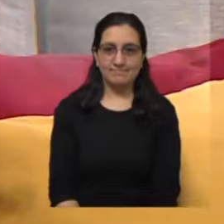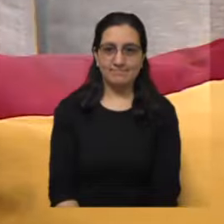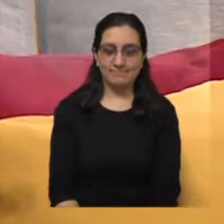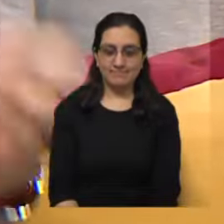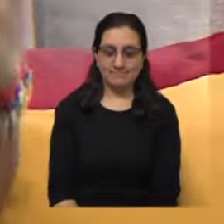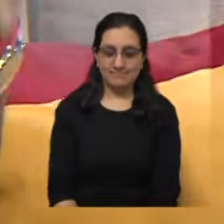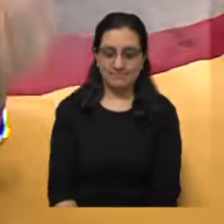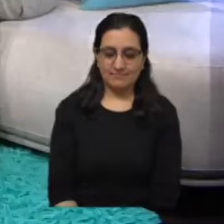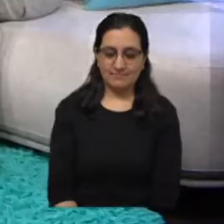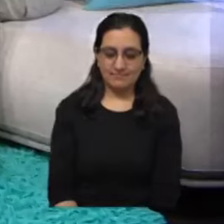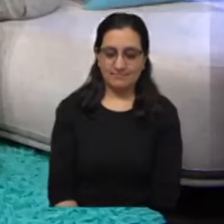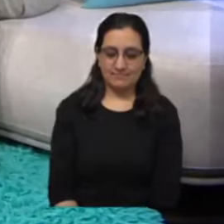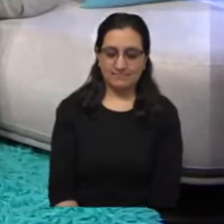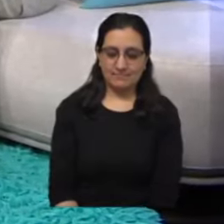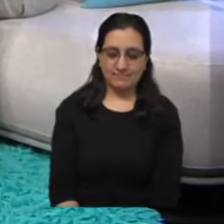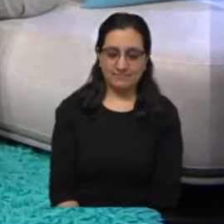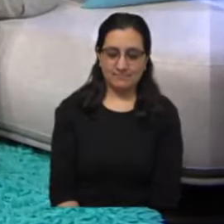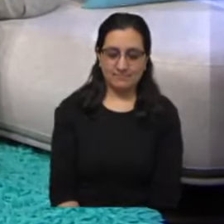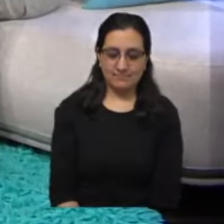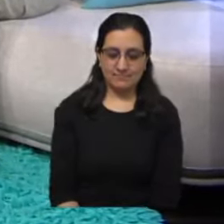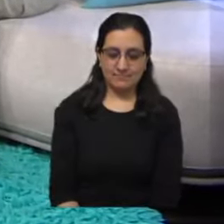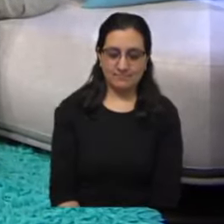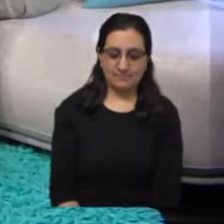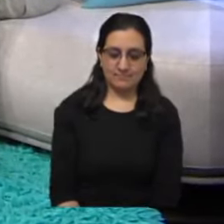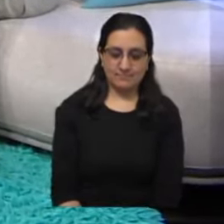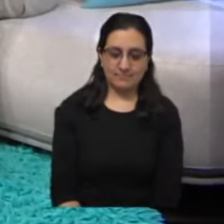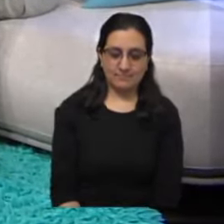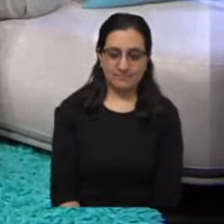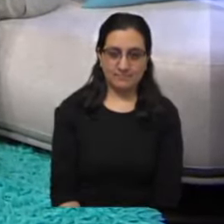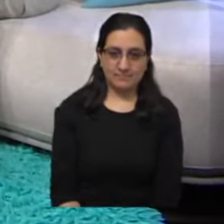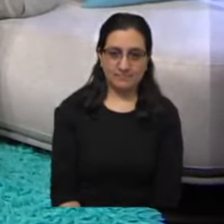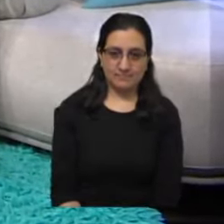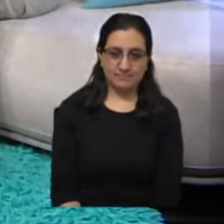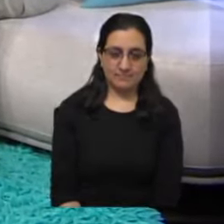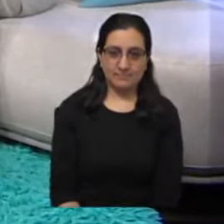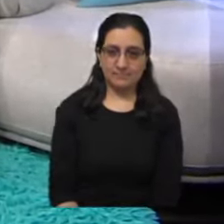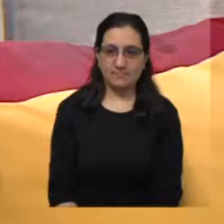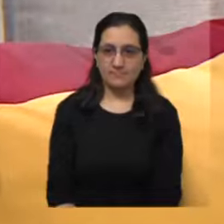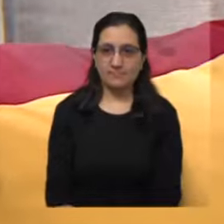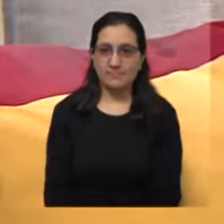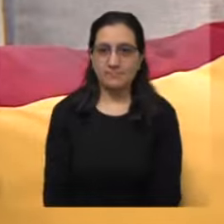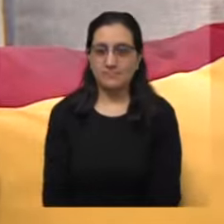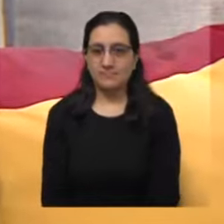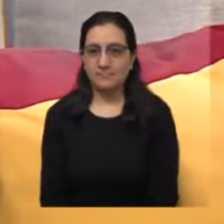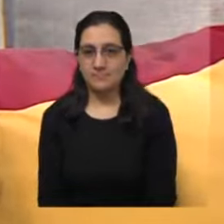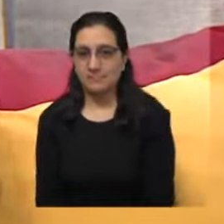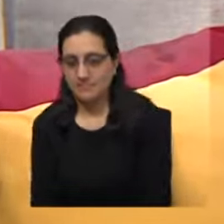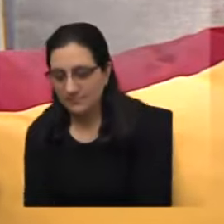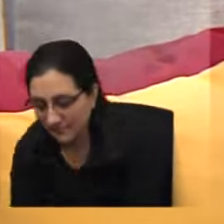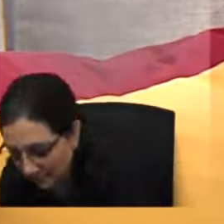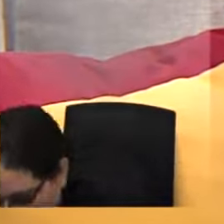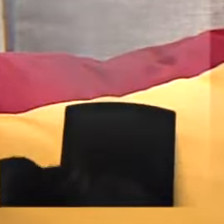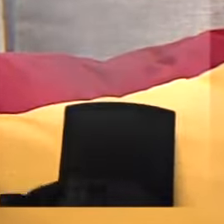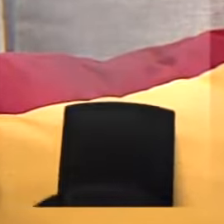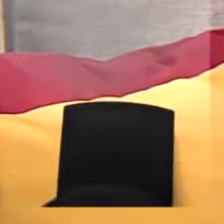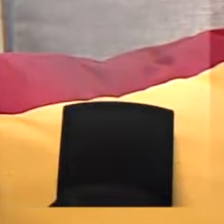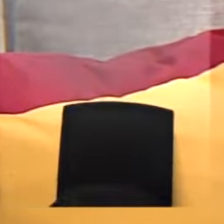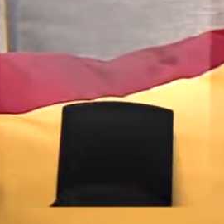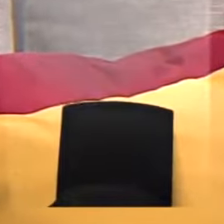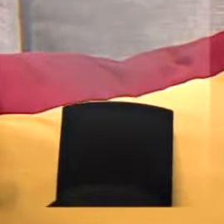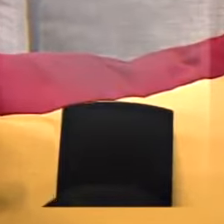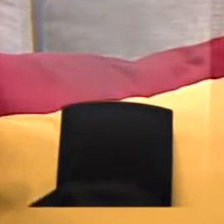gala porque a una persona que hace de su vida un monumento a la diversión, de verdad, hay que homenajearla desde el minuto uno. Y de